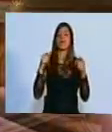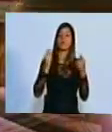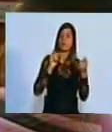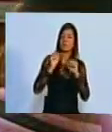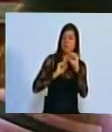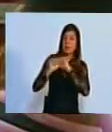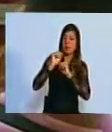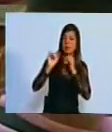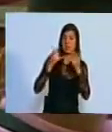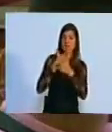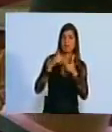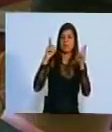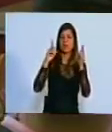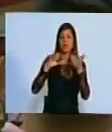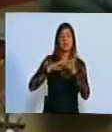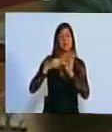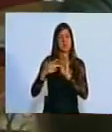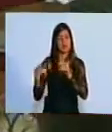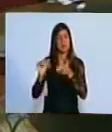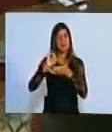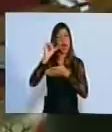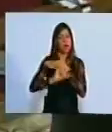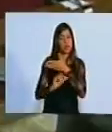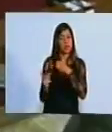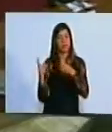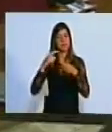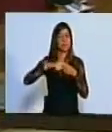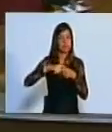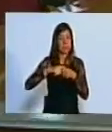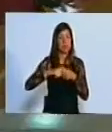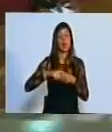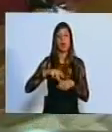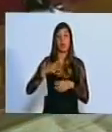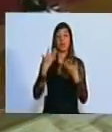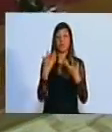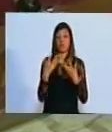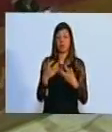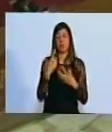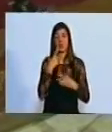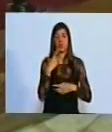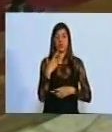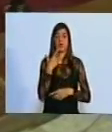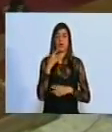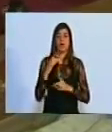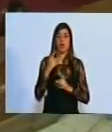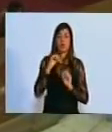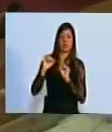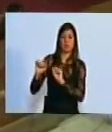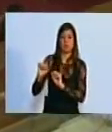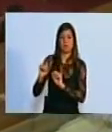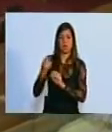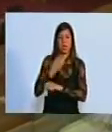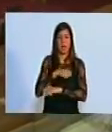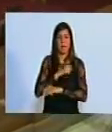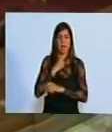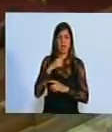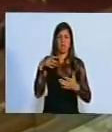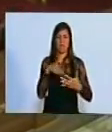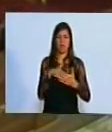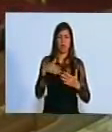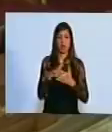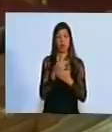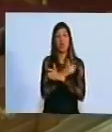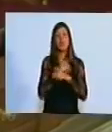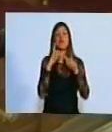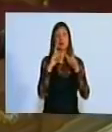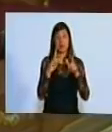al proyecto de independencia. Muchos sectores de venezolanos pro monarquía lucharon contra la liberación, de allí